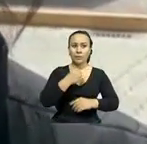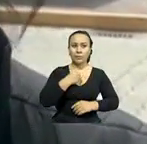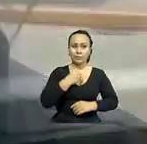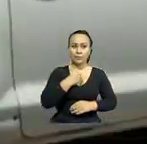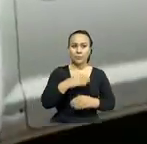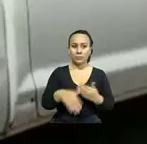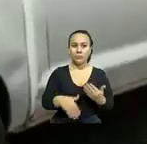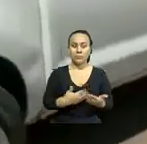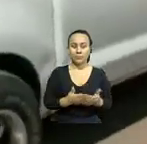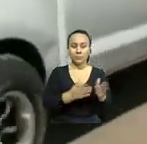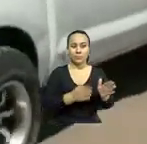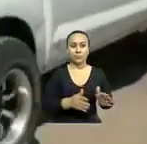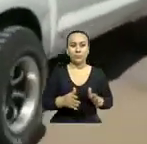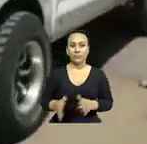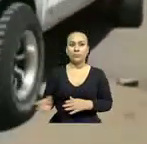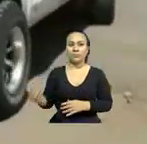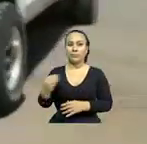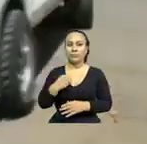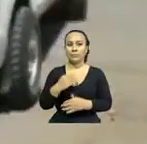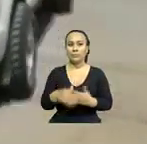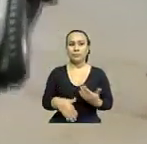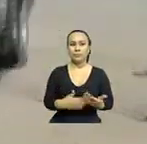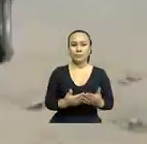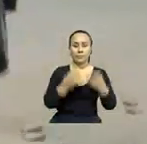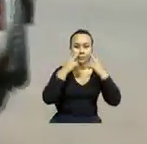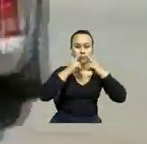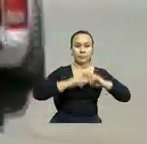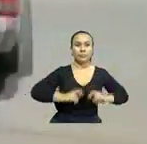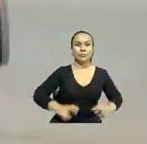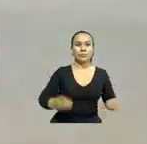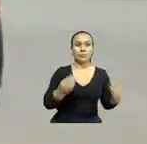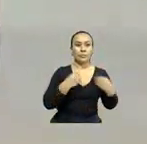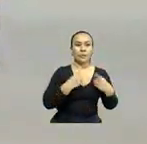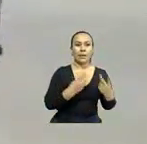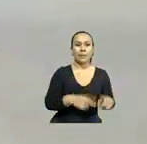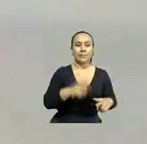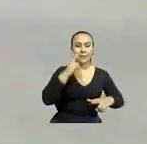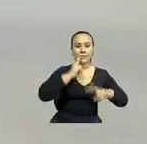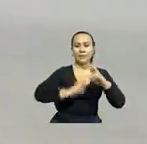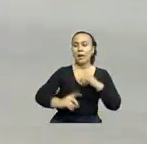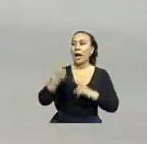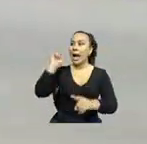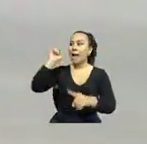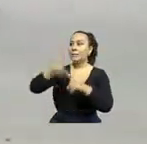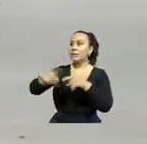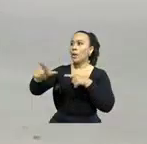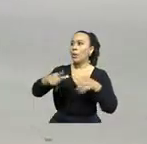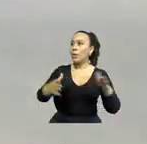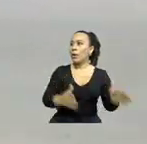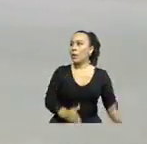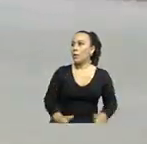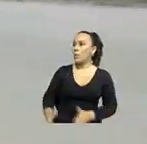justicia. El cadáver de la mujer fue trasladado luego de las diligencias de ley hasta el Cantón San Fernando.